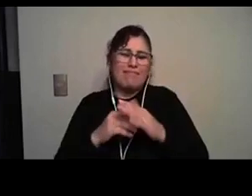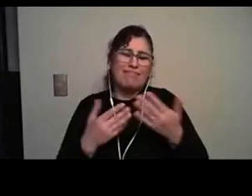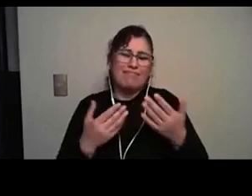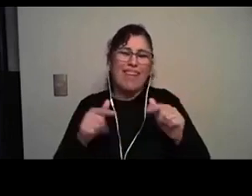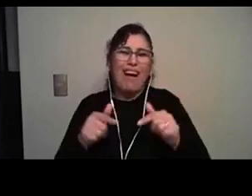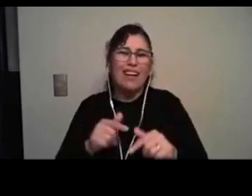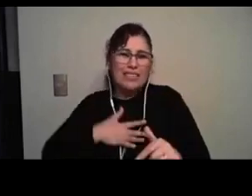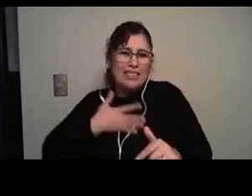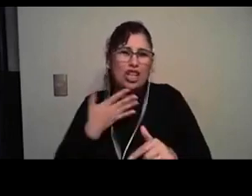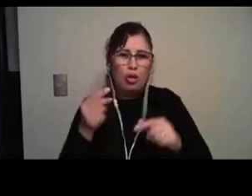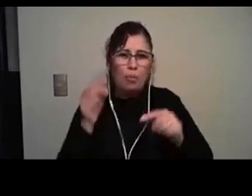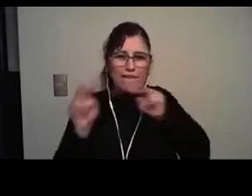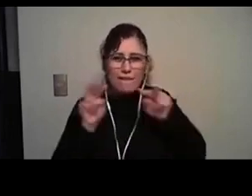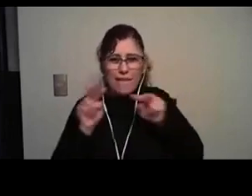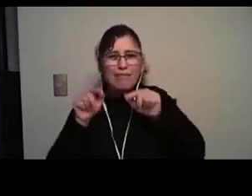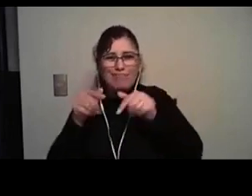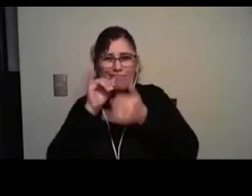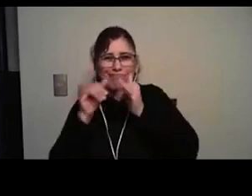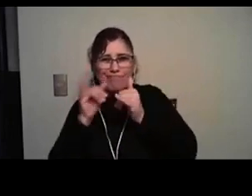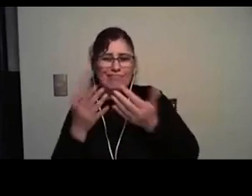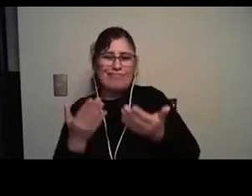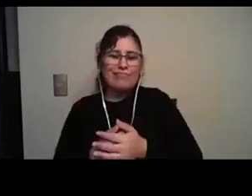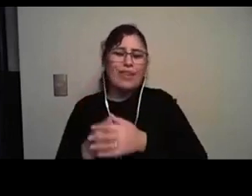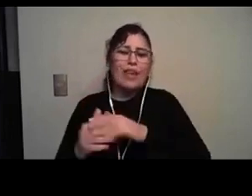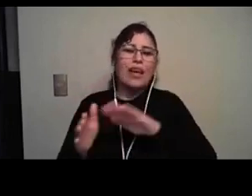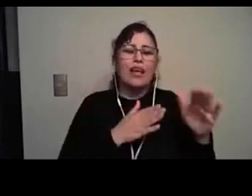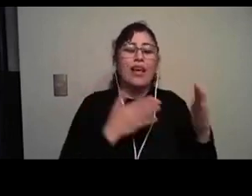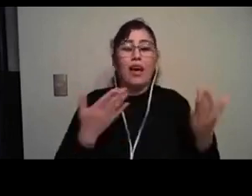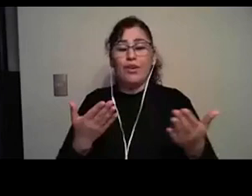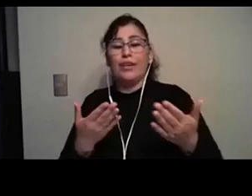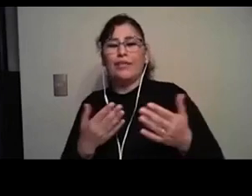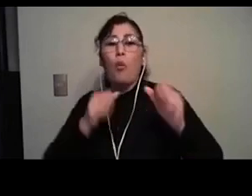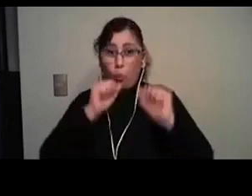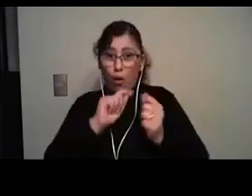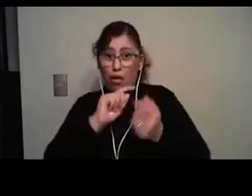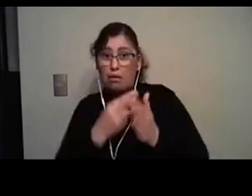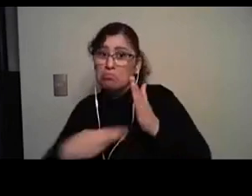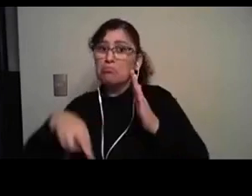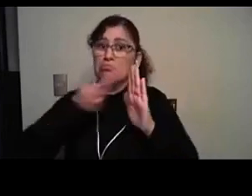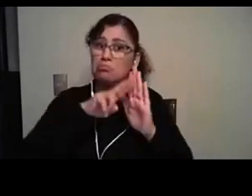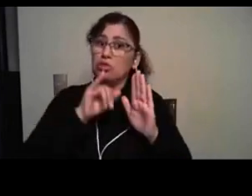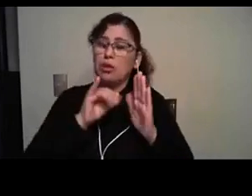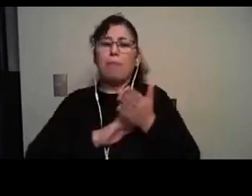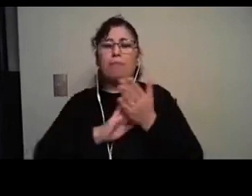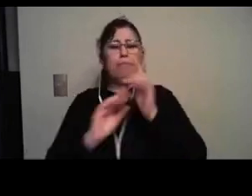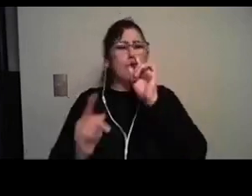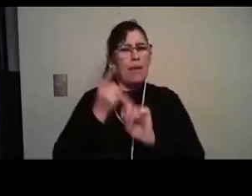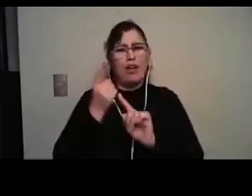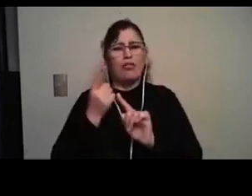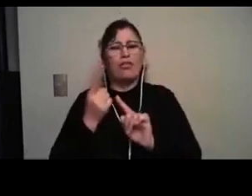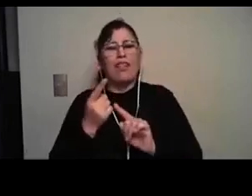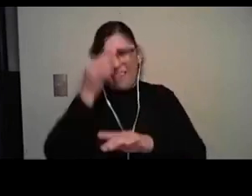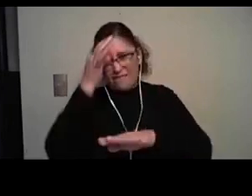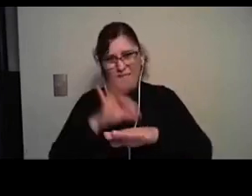la sintomatología de este tipo de patología. Y ahora, se puede revertir, ¿cierto? La primera medida para revertir la